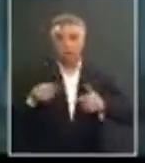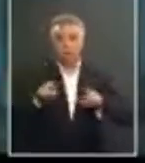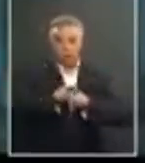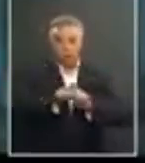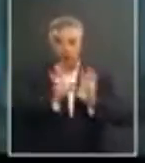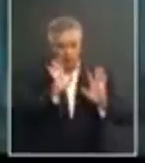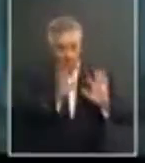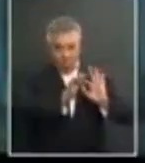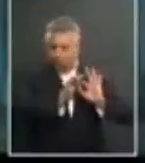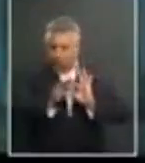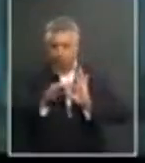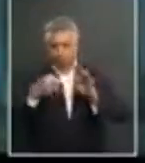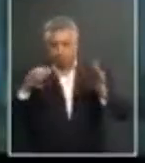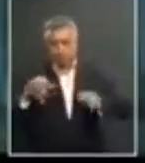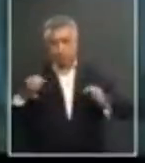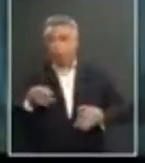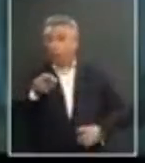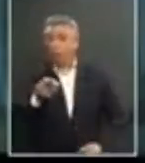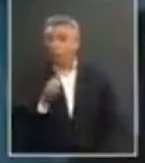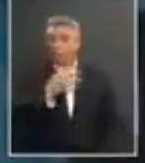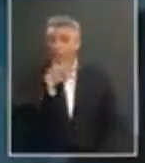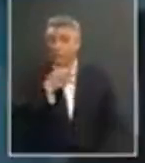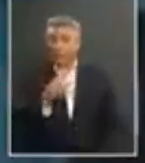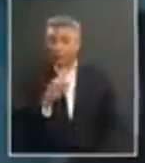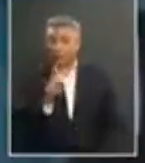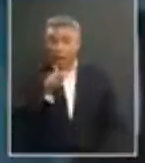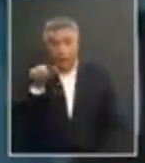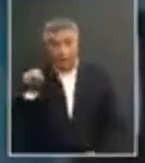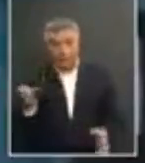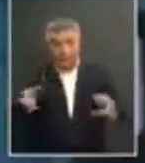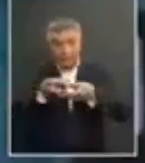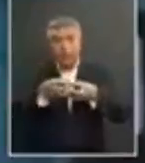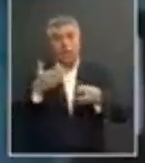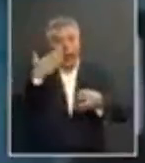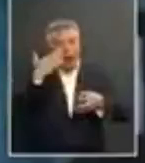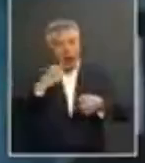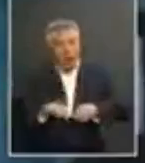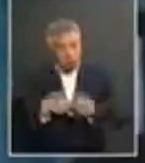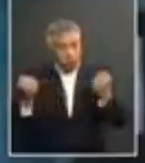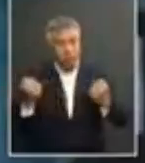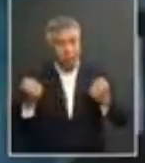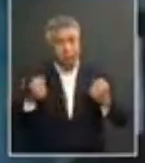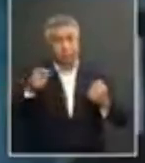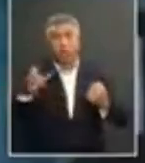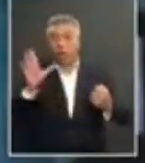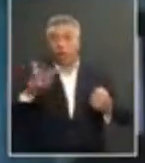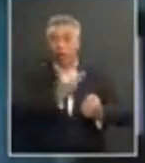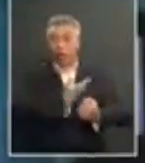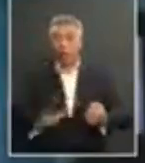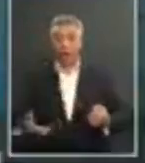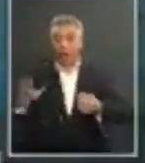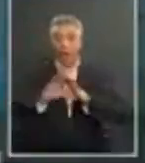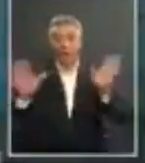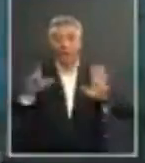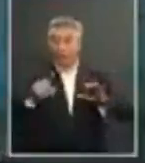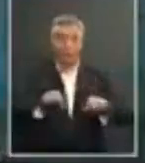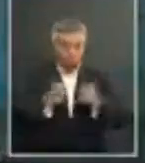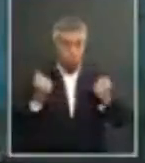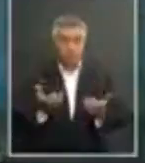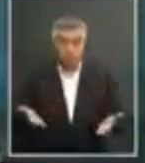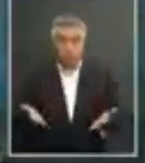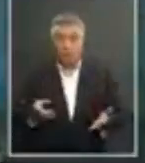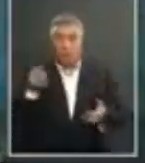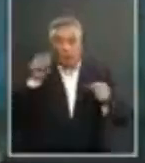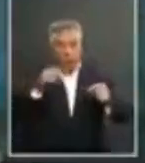en una coalición de gobierno. Y usted sabe que no es fácil, porque esa coalición estuvo a punto de romperse. De hecho, cuando terminó el gobierno se rompió. Entonces, estas